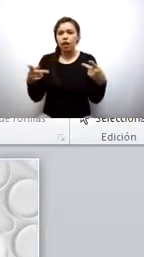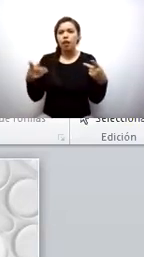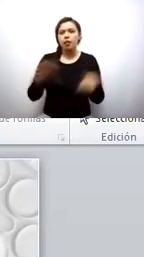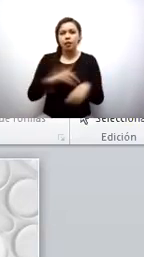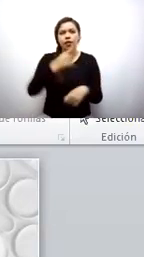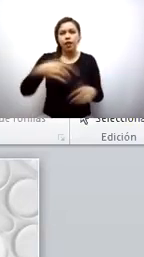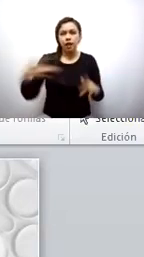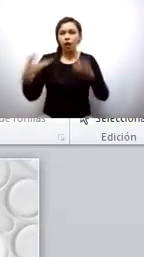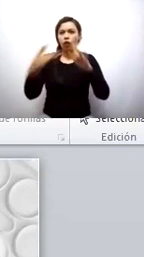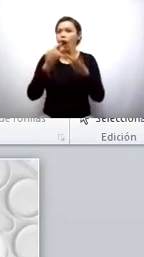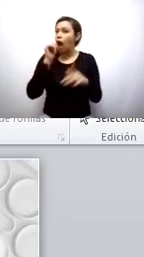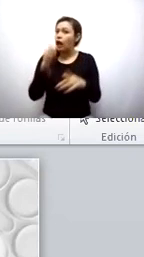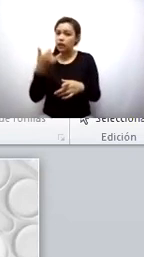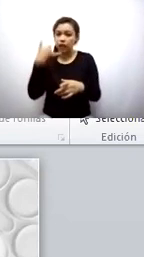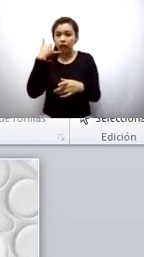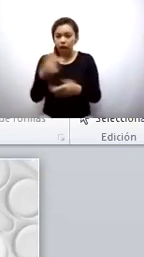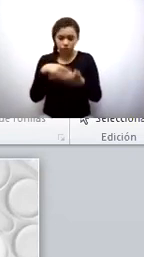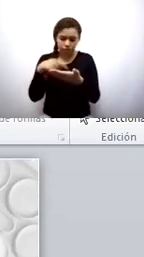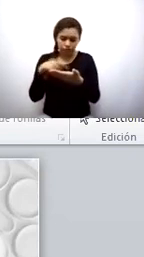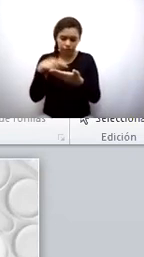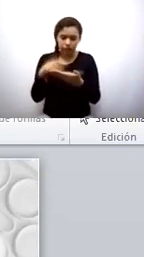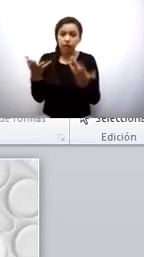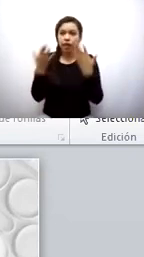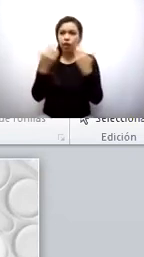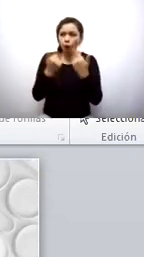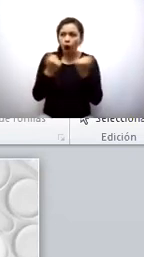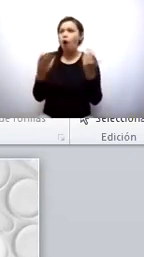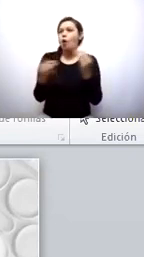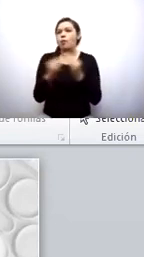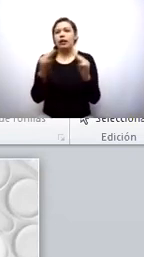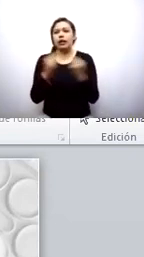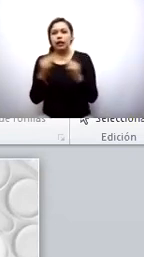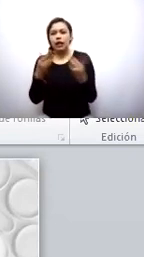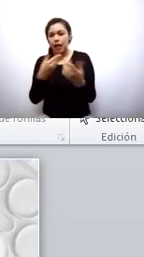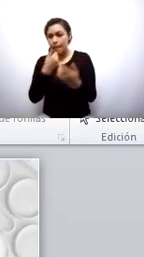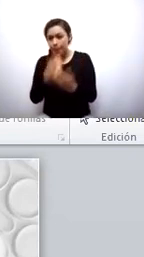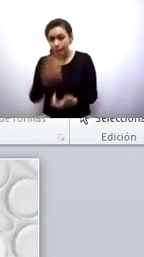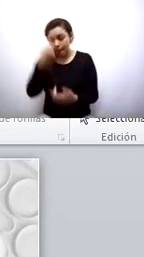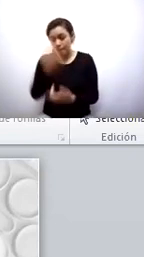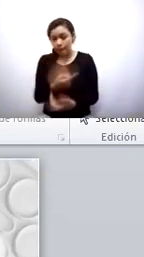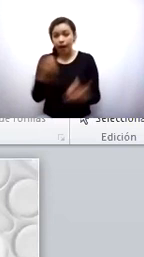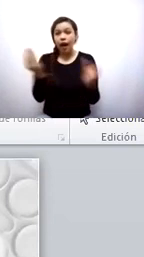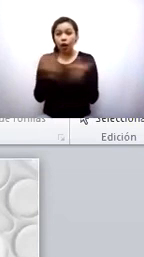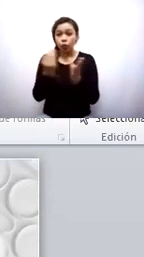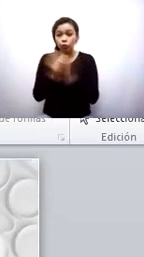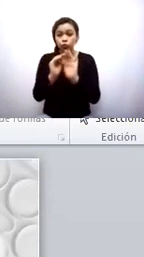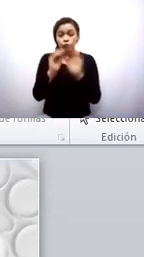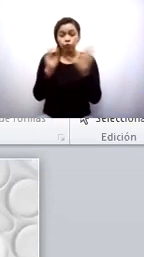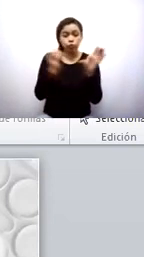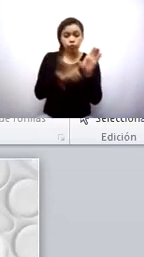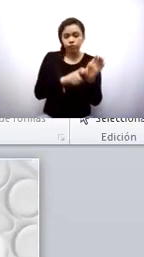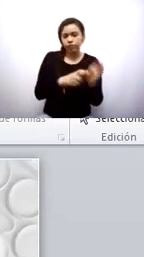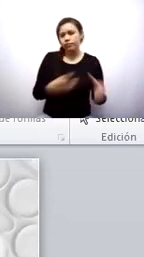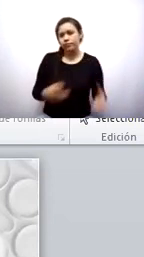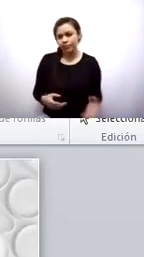ellas, y no contar con los aparatos o las herramientas indicadas para poderlo hacer, ¿no? Entonces, también